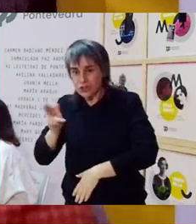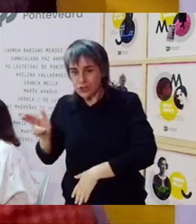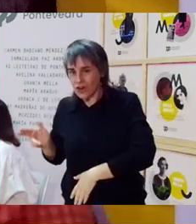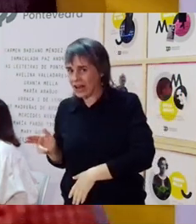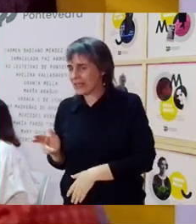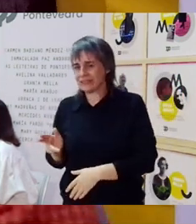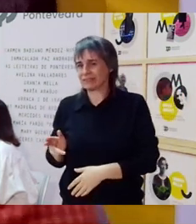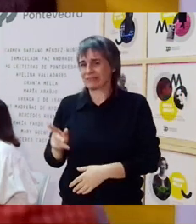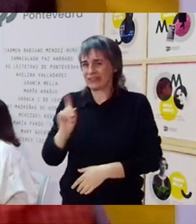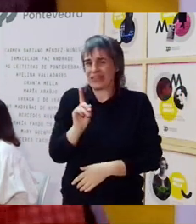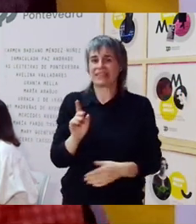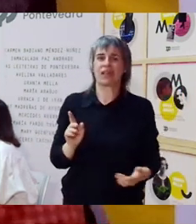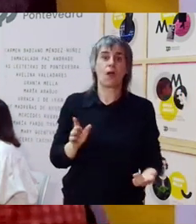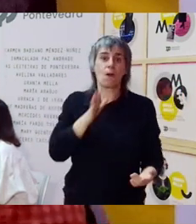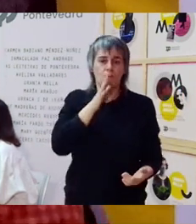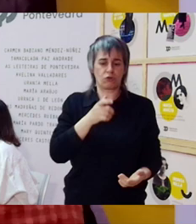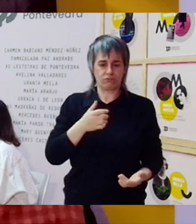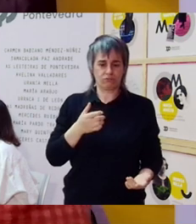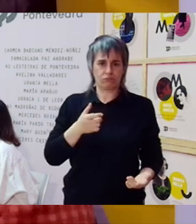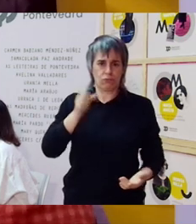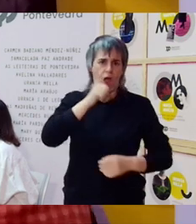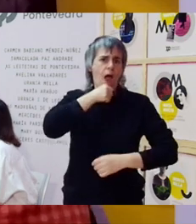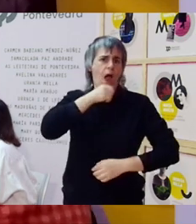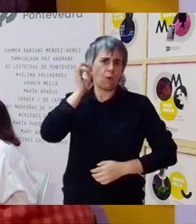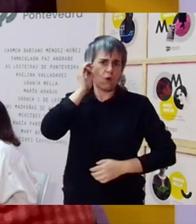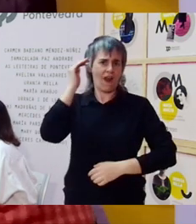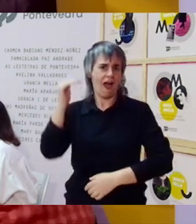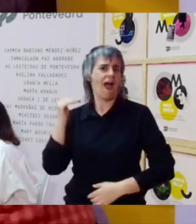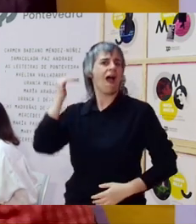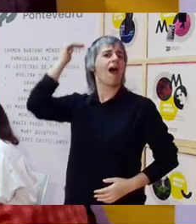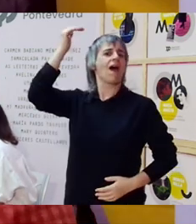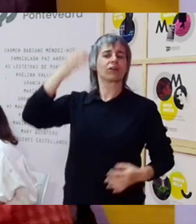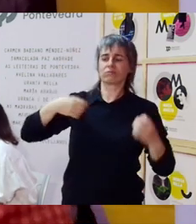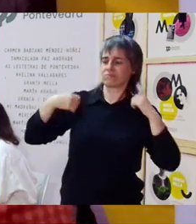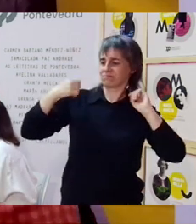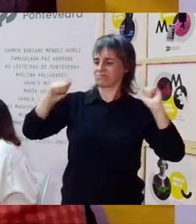aquela, sabes, aquela posta en escena.